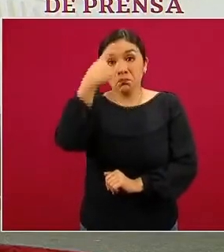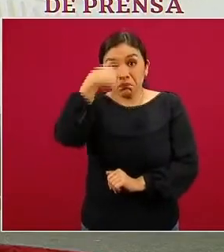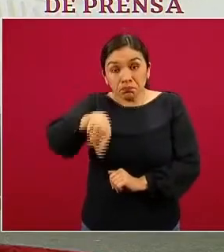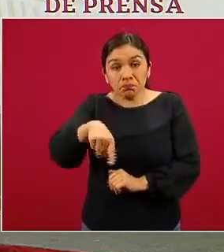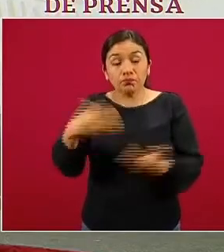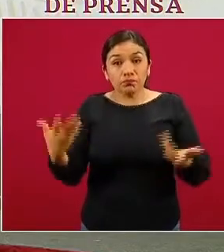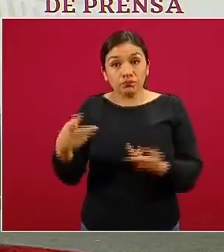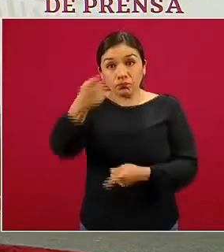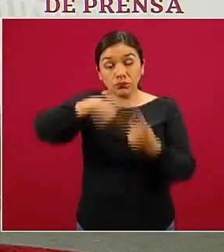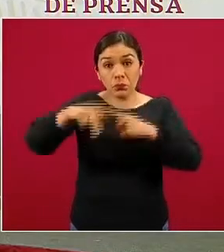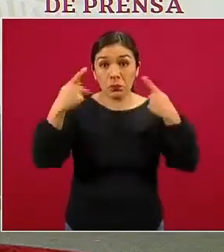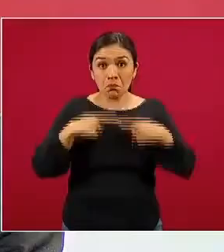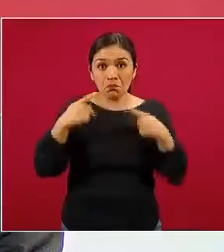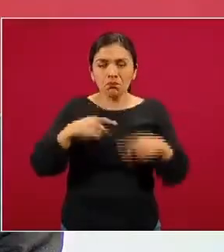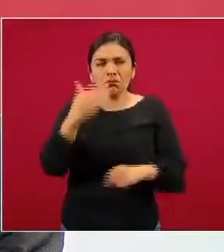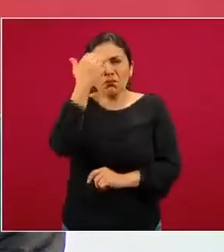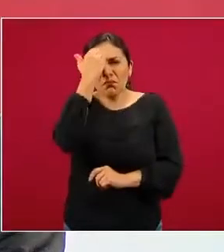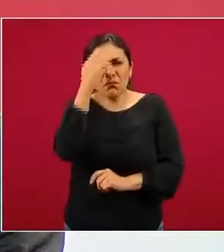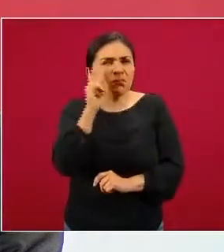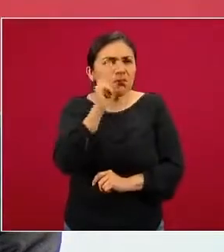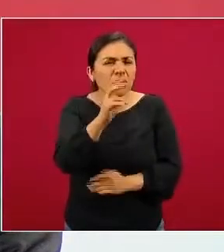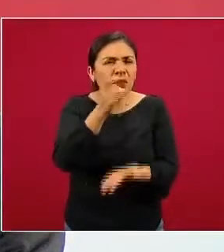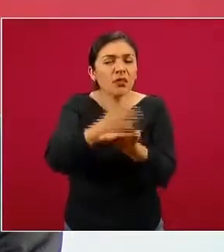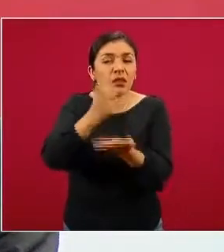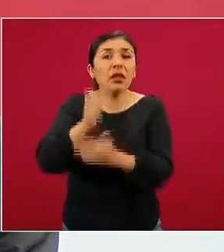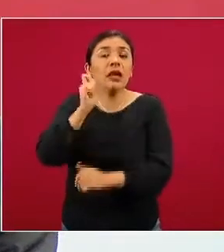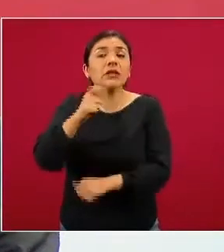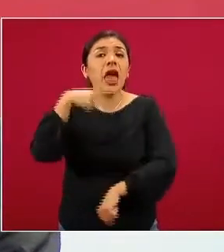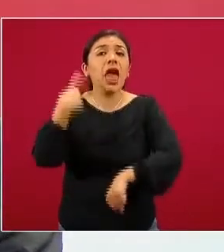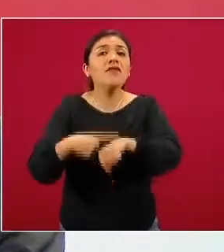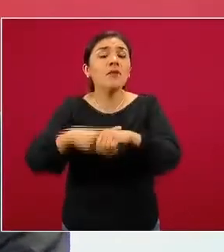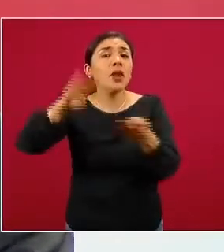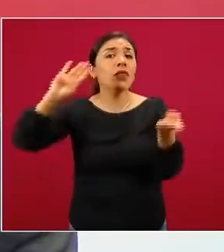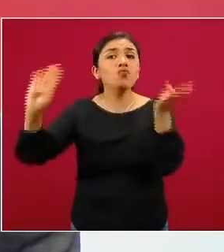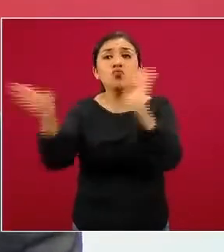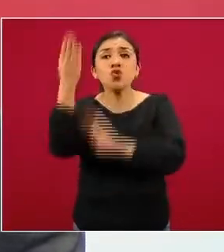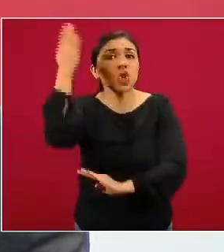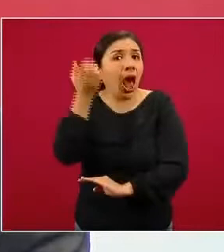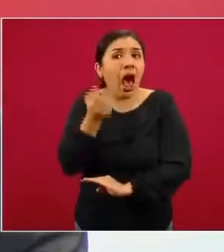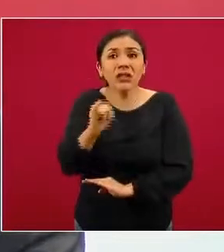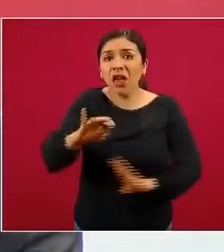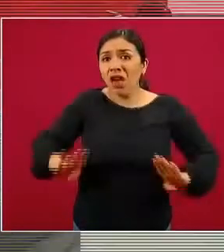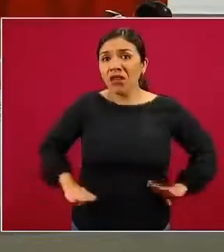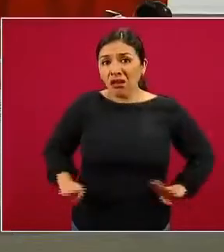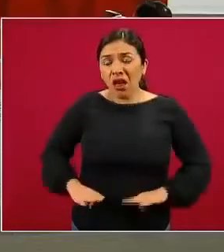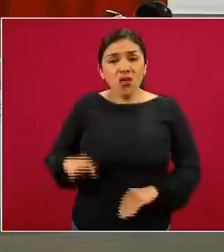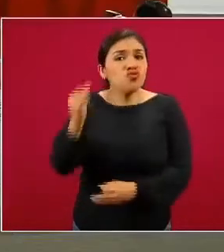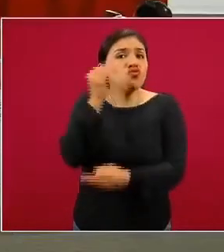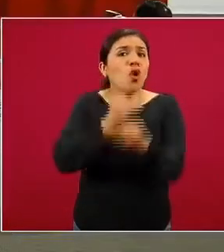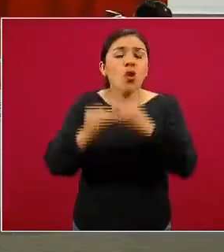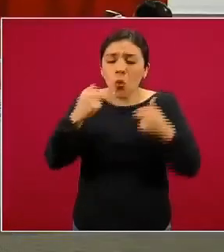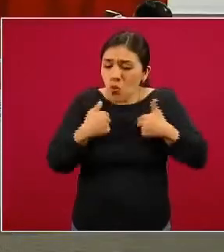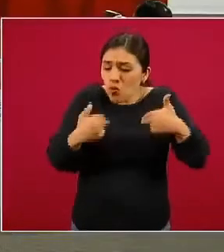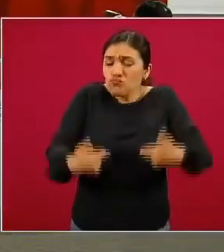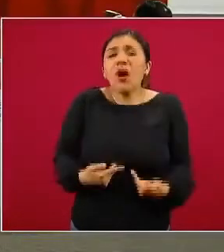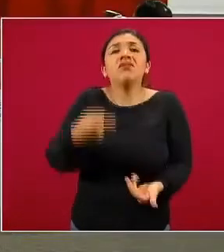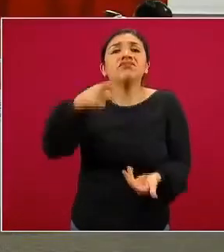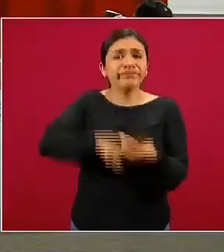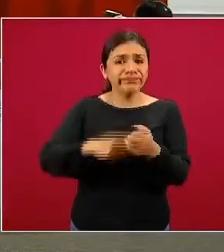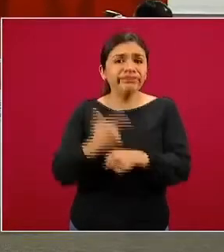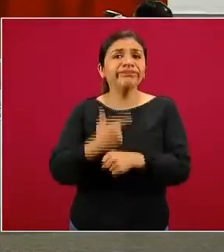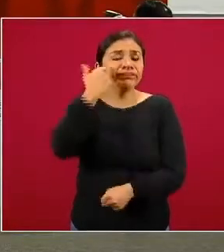de que la población identifique que esto es una pandemia, esta es una epidemia mundial, afecta a toda la humanidad, a más